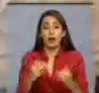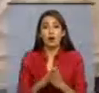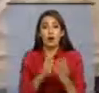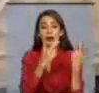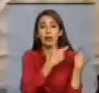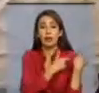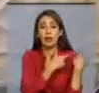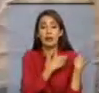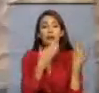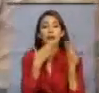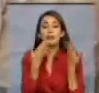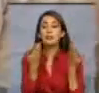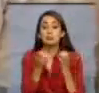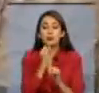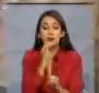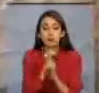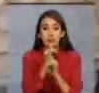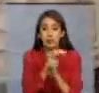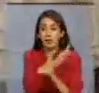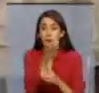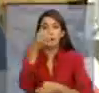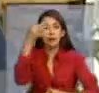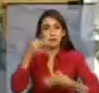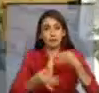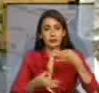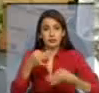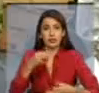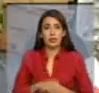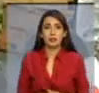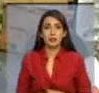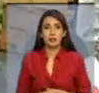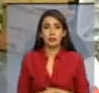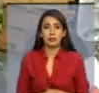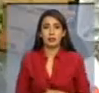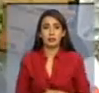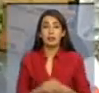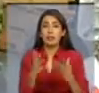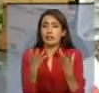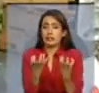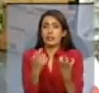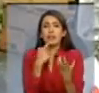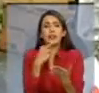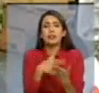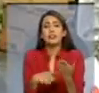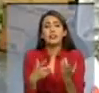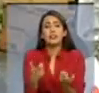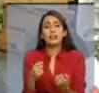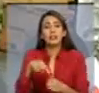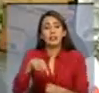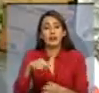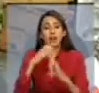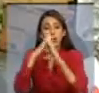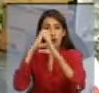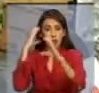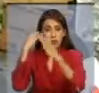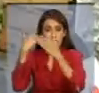determinar responsabilidades es la Fiscalía. Lo que se pretendía acá era luego que el contenedor llegara, una